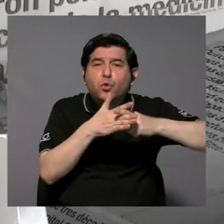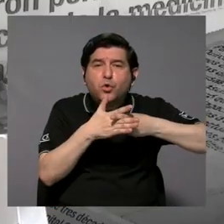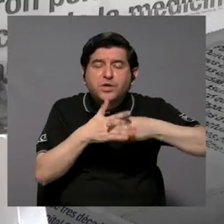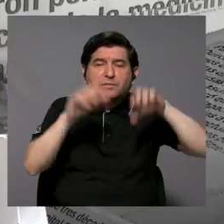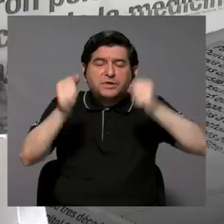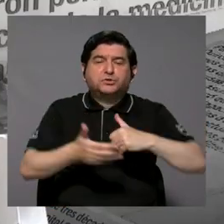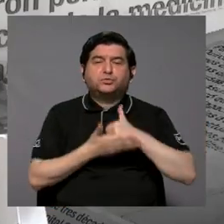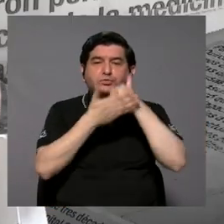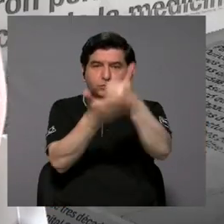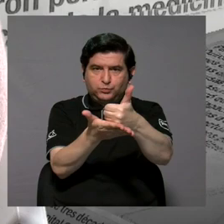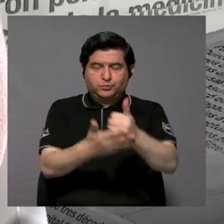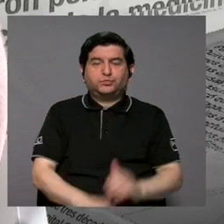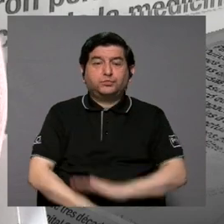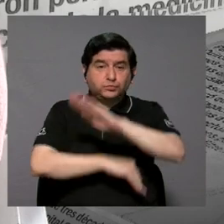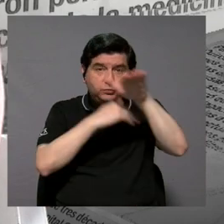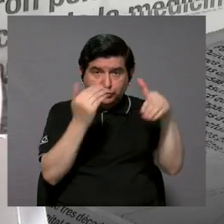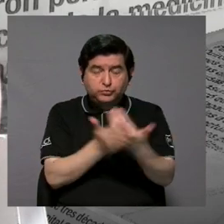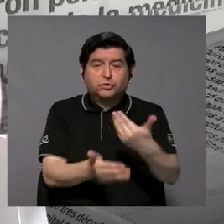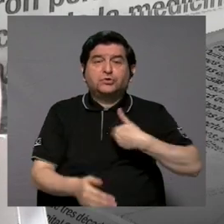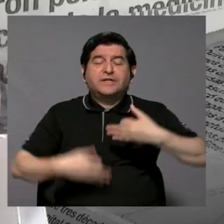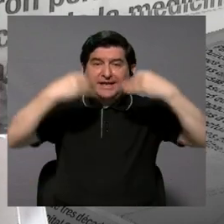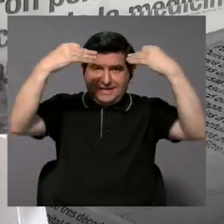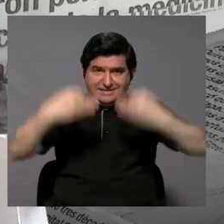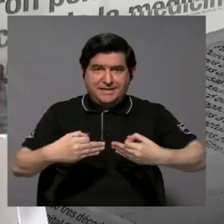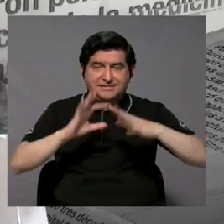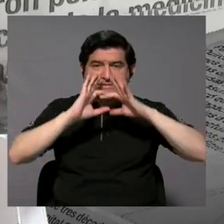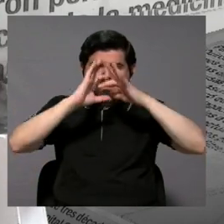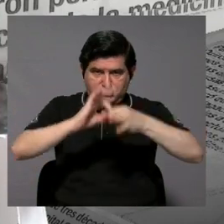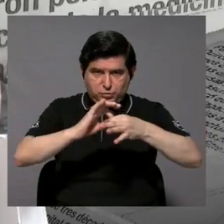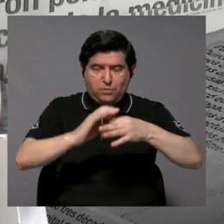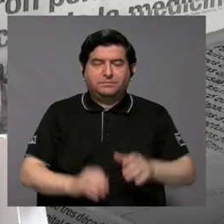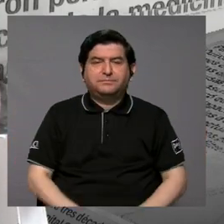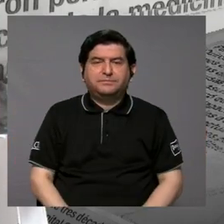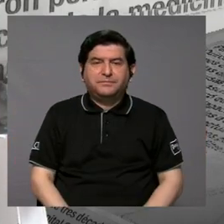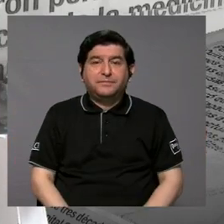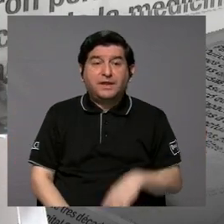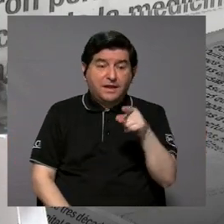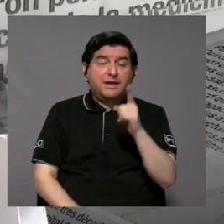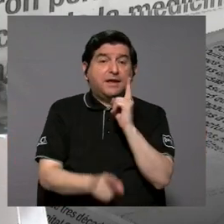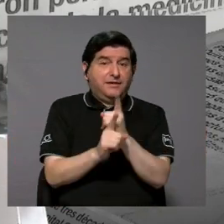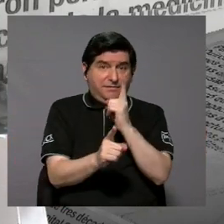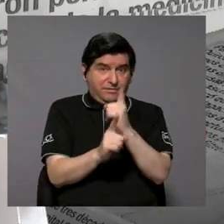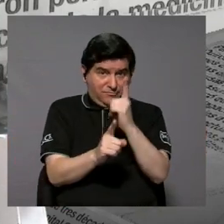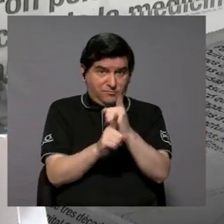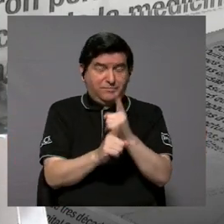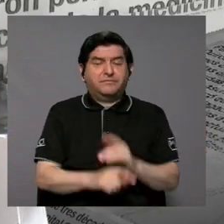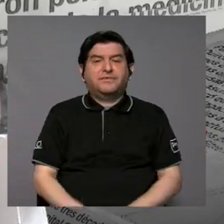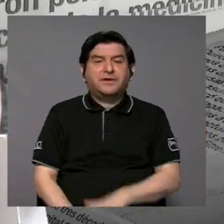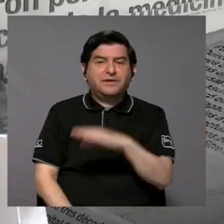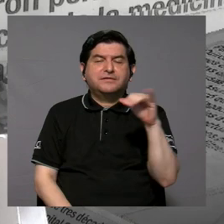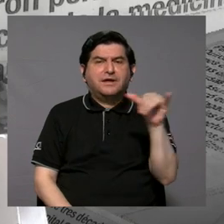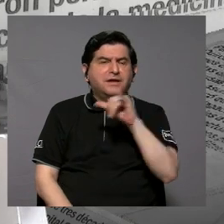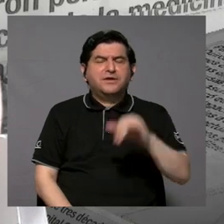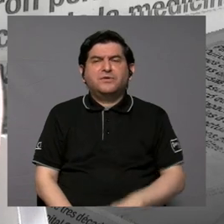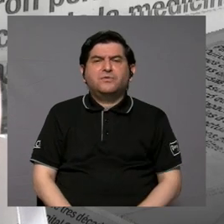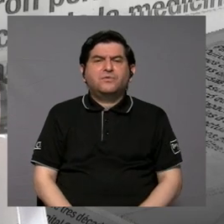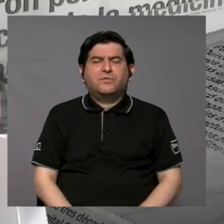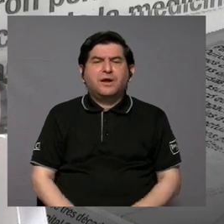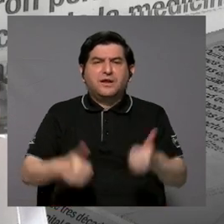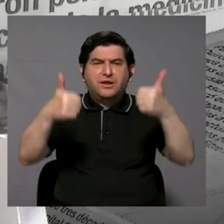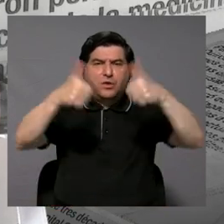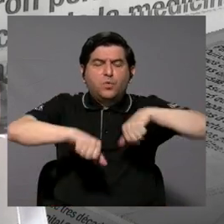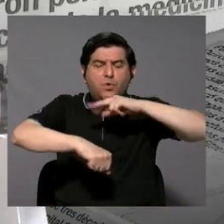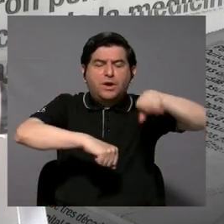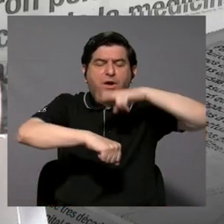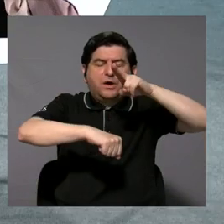que les puede ayudar para que todos tomemos una decisión en conjunto que sea la más adecuada y que también sea un consenso